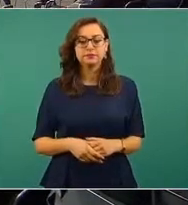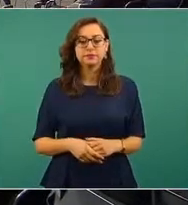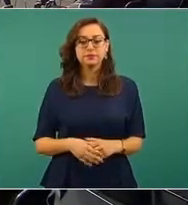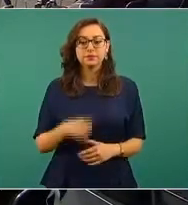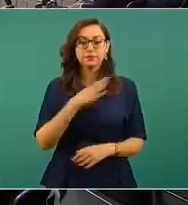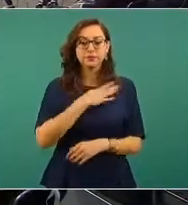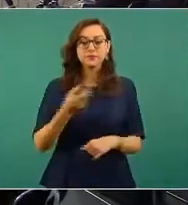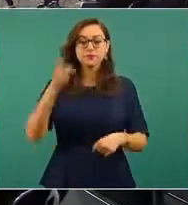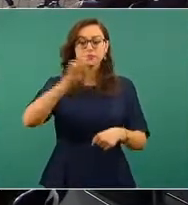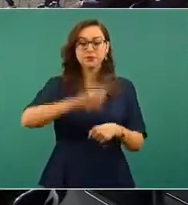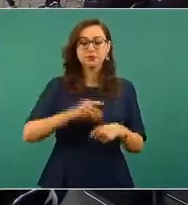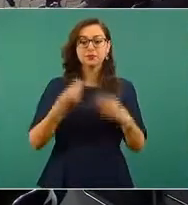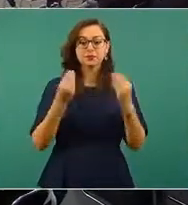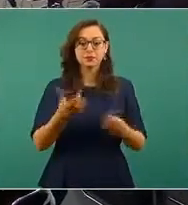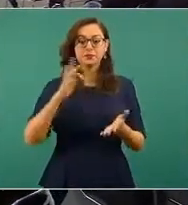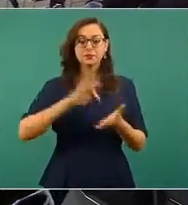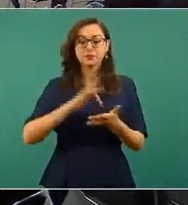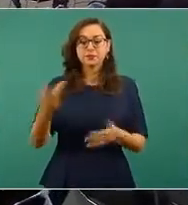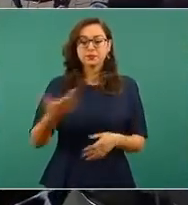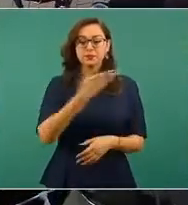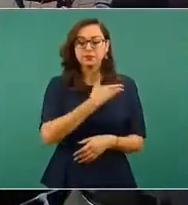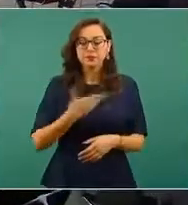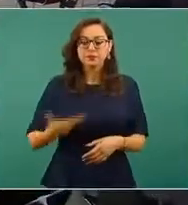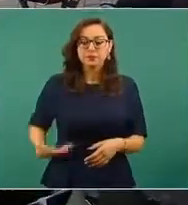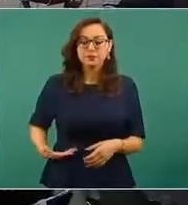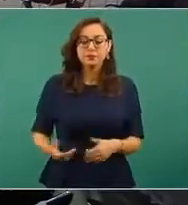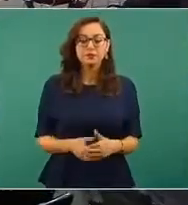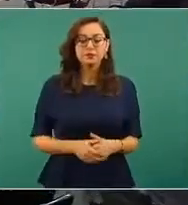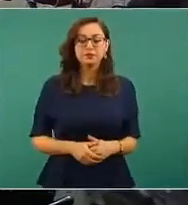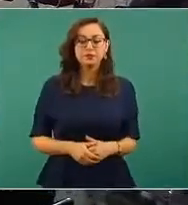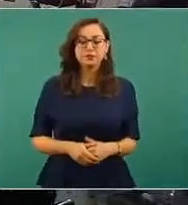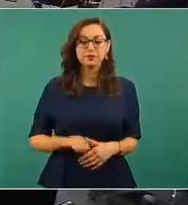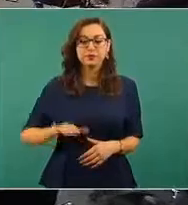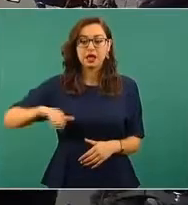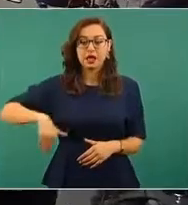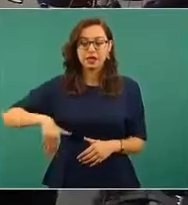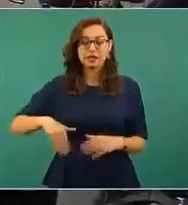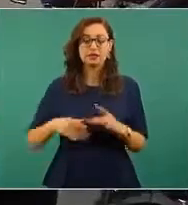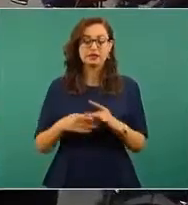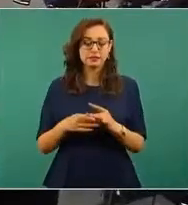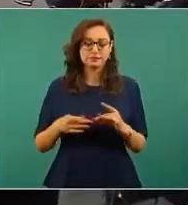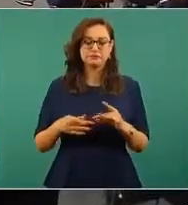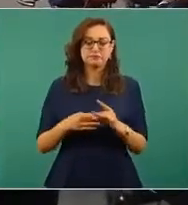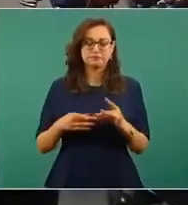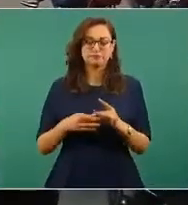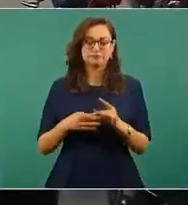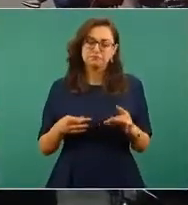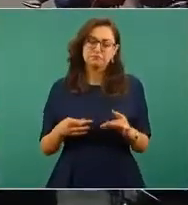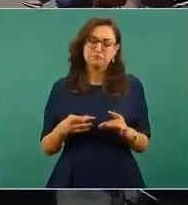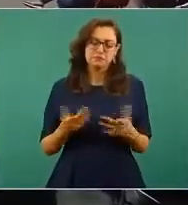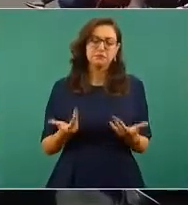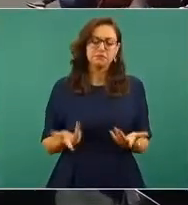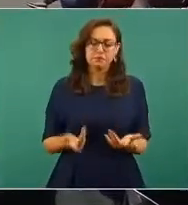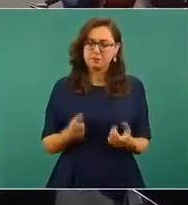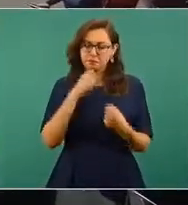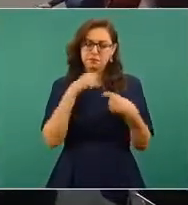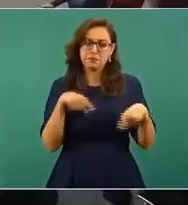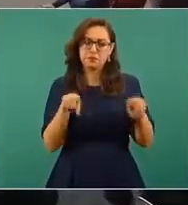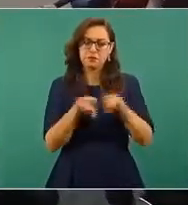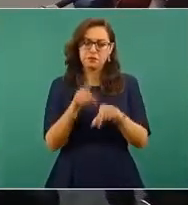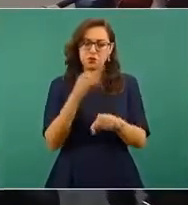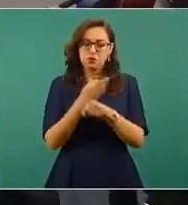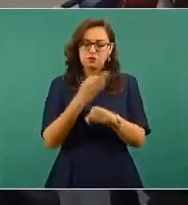Muy buenos días, muchas gracias, señor presidente. Bueno, pues como comenta el señor presidente, vamos a hacer un resumen muy breve, muy